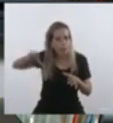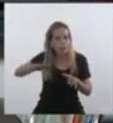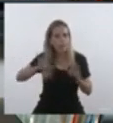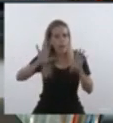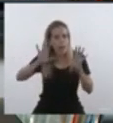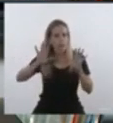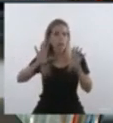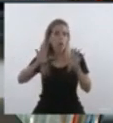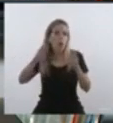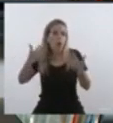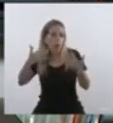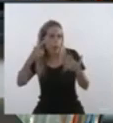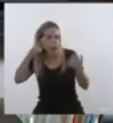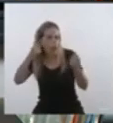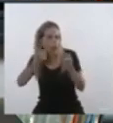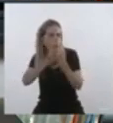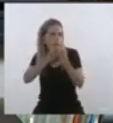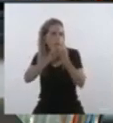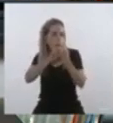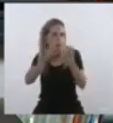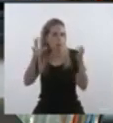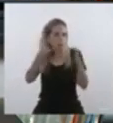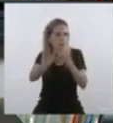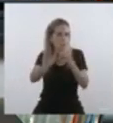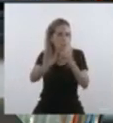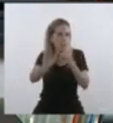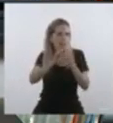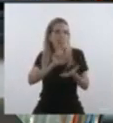puede adherir a las decisiones que estoy tomando hoy.